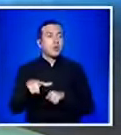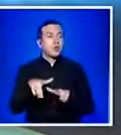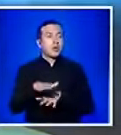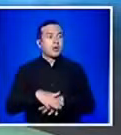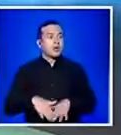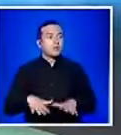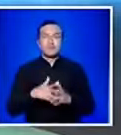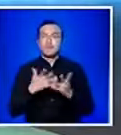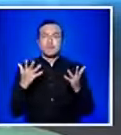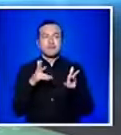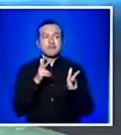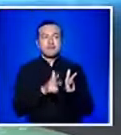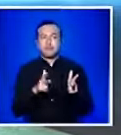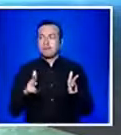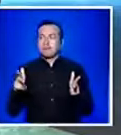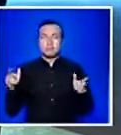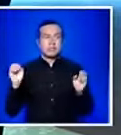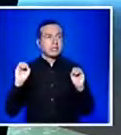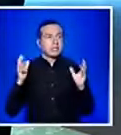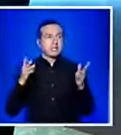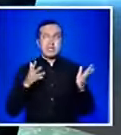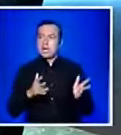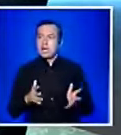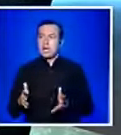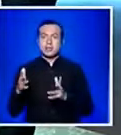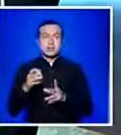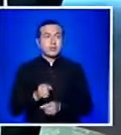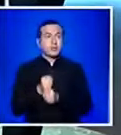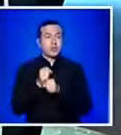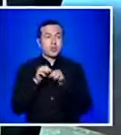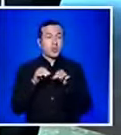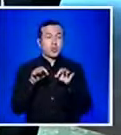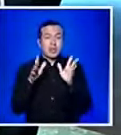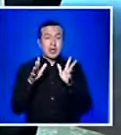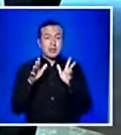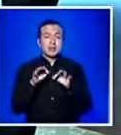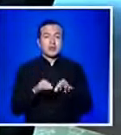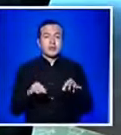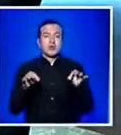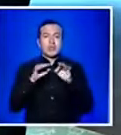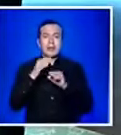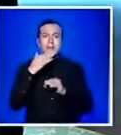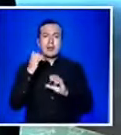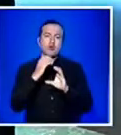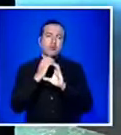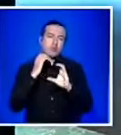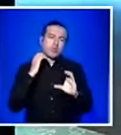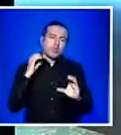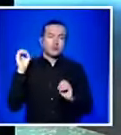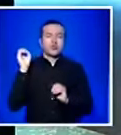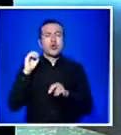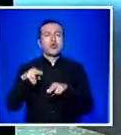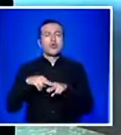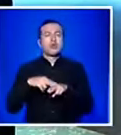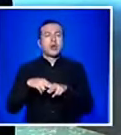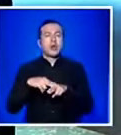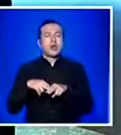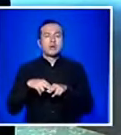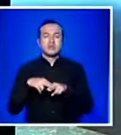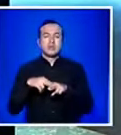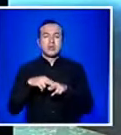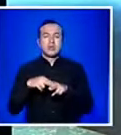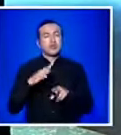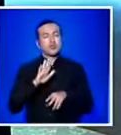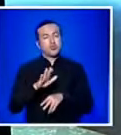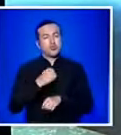un estacionamiento adecuado, usted considera que no es seguro, es mejor que vaya en transporte público o tome un taxi. No se arriesgue